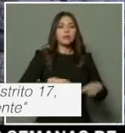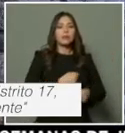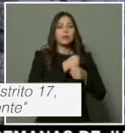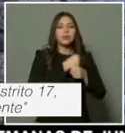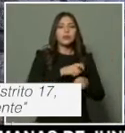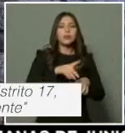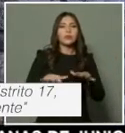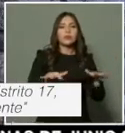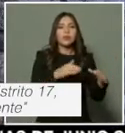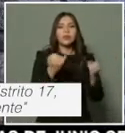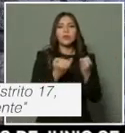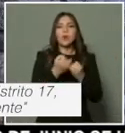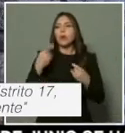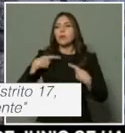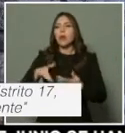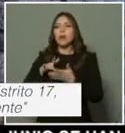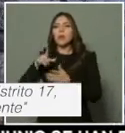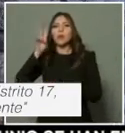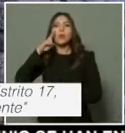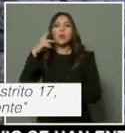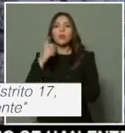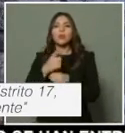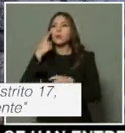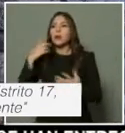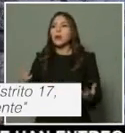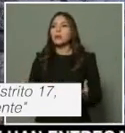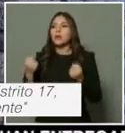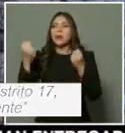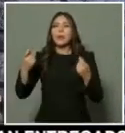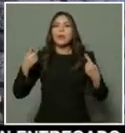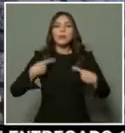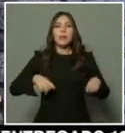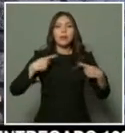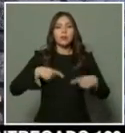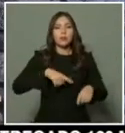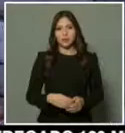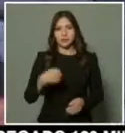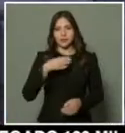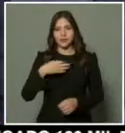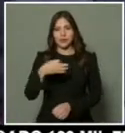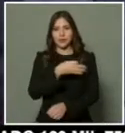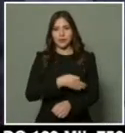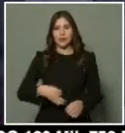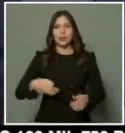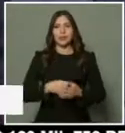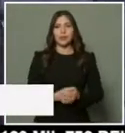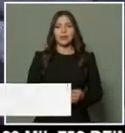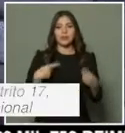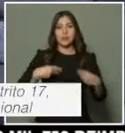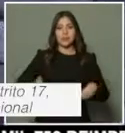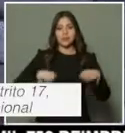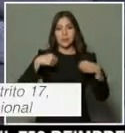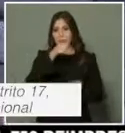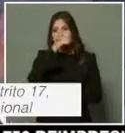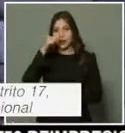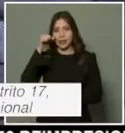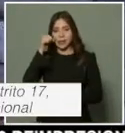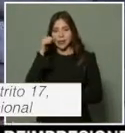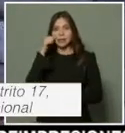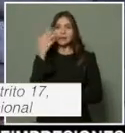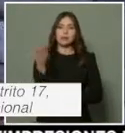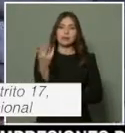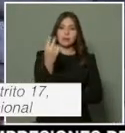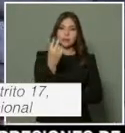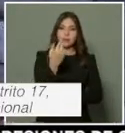estrategia de reconstrucción gratuita para los afectados por el sismo del pasado 19 de septiembre. En su participación, René Enrique Vivanco, del